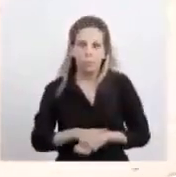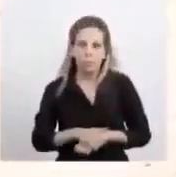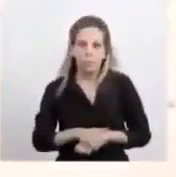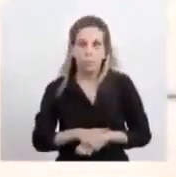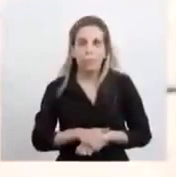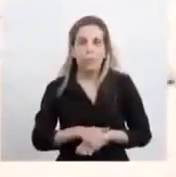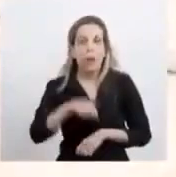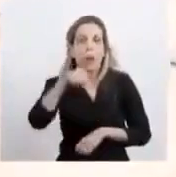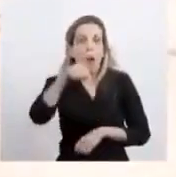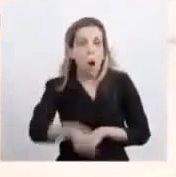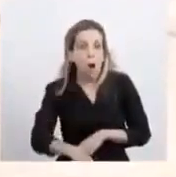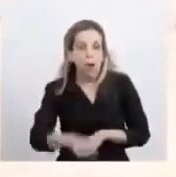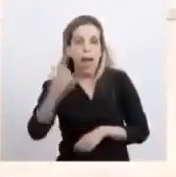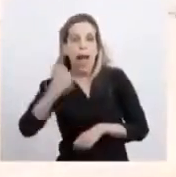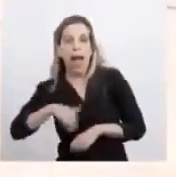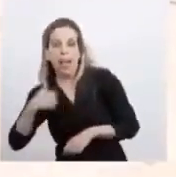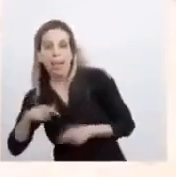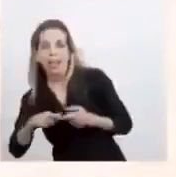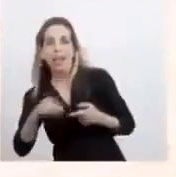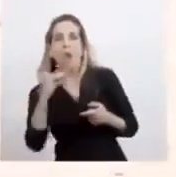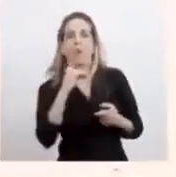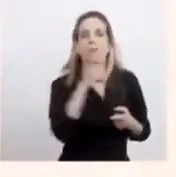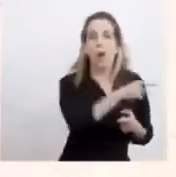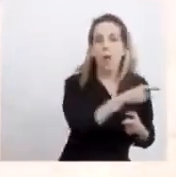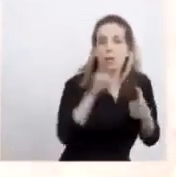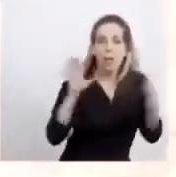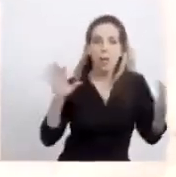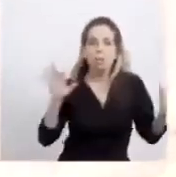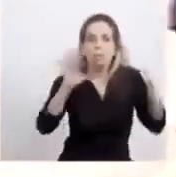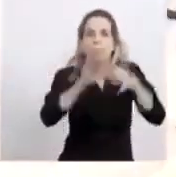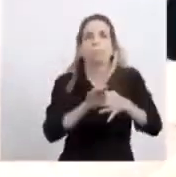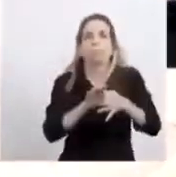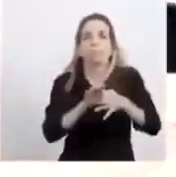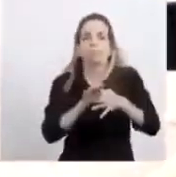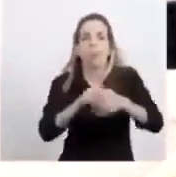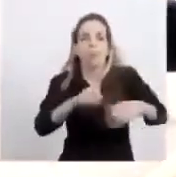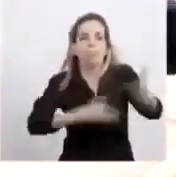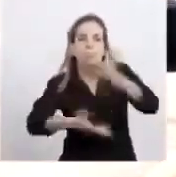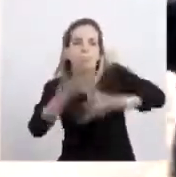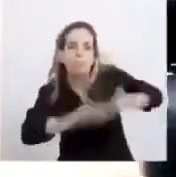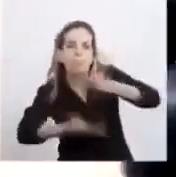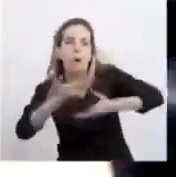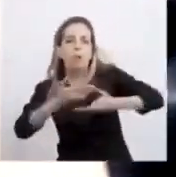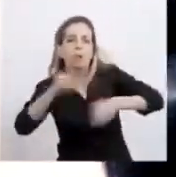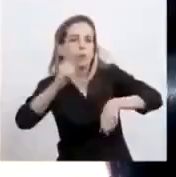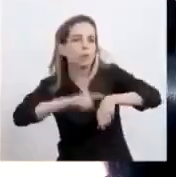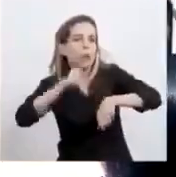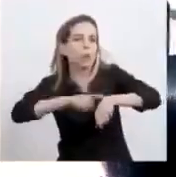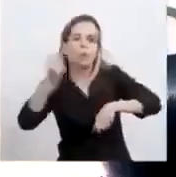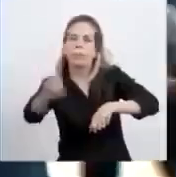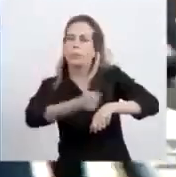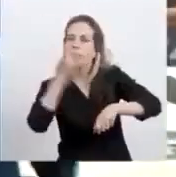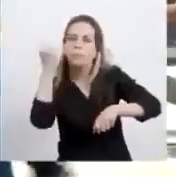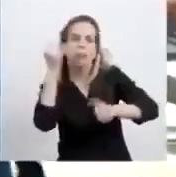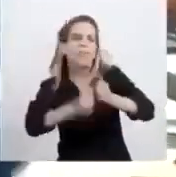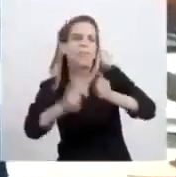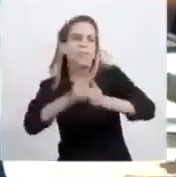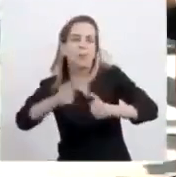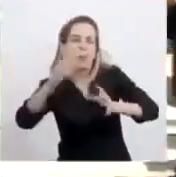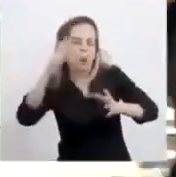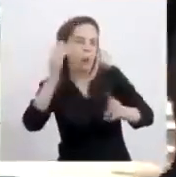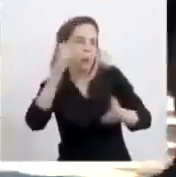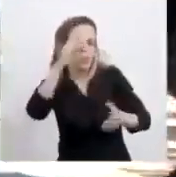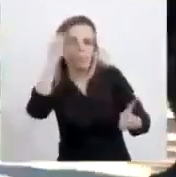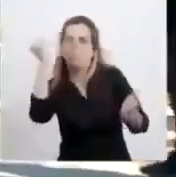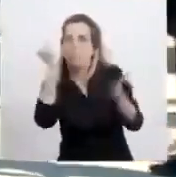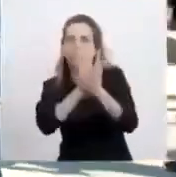Hoy, Argentina y Bolivia se unen en fraternidad en un hecho histórico que quedará grabado